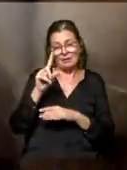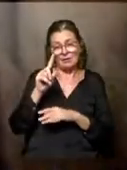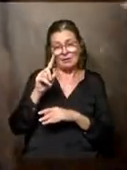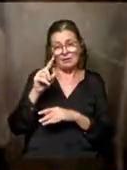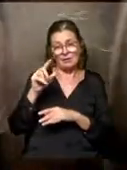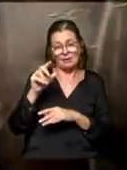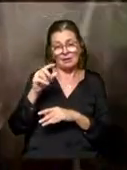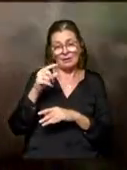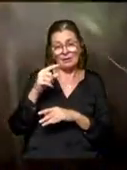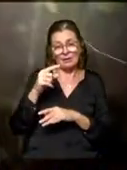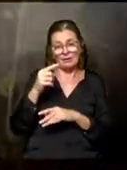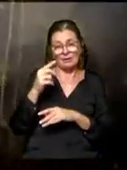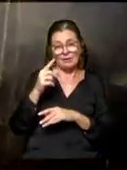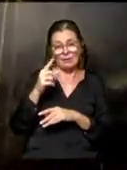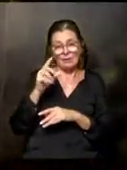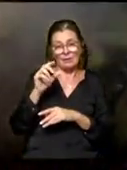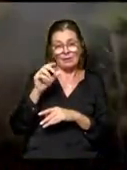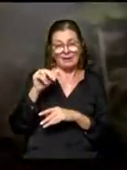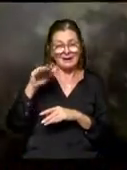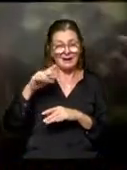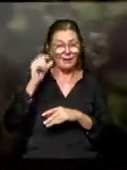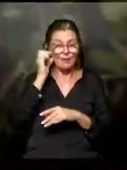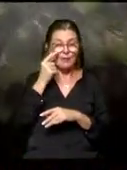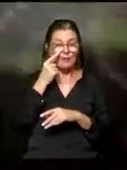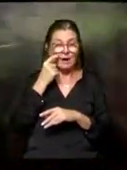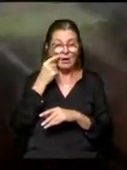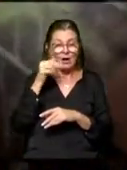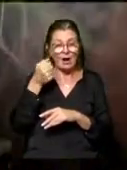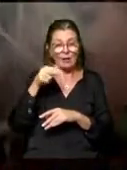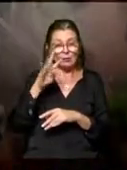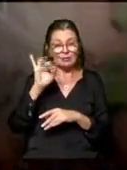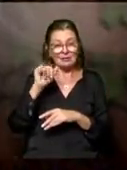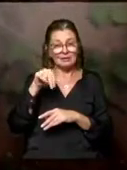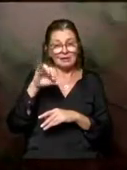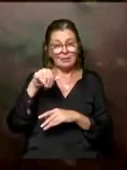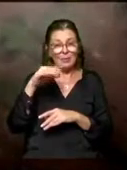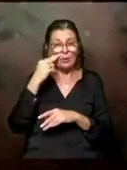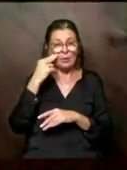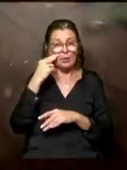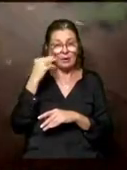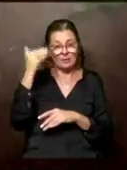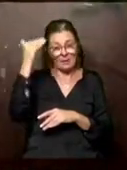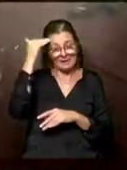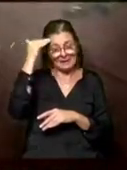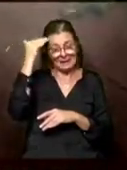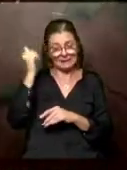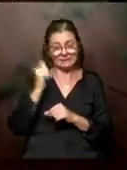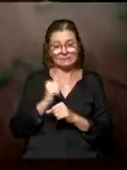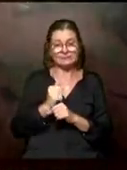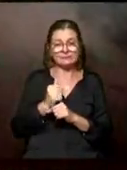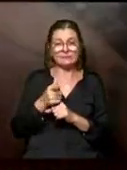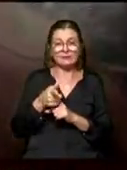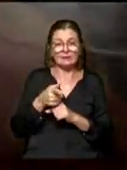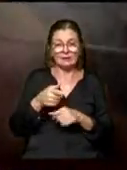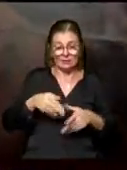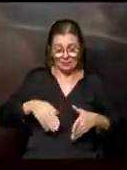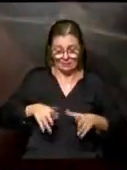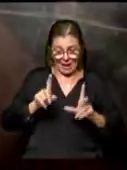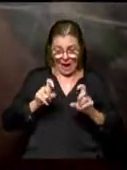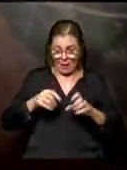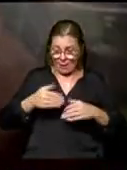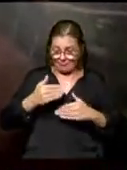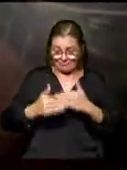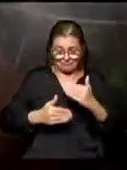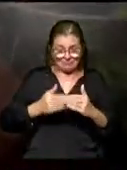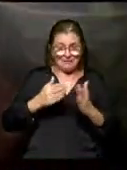un nene con autismo y otro con un trastorno mental. Esto acá es una catarata